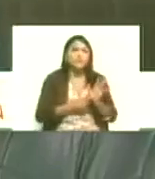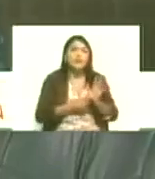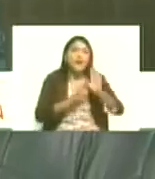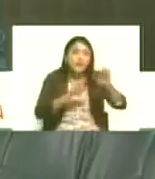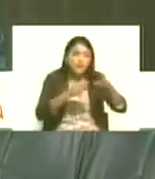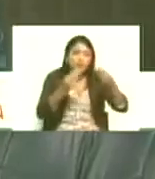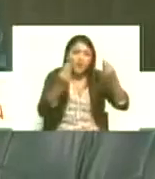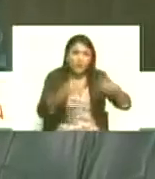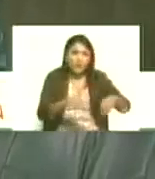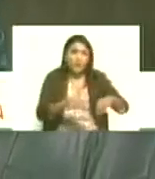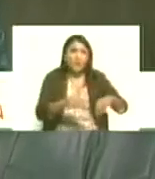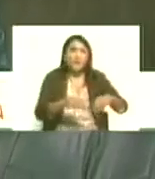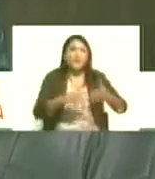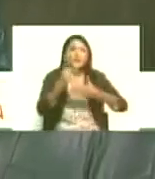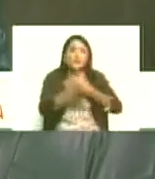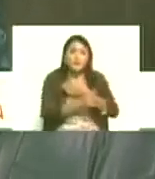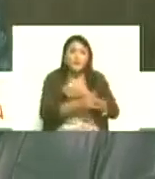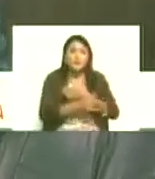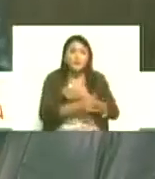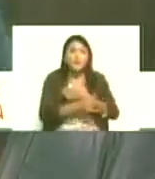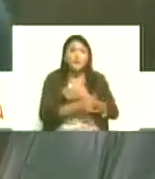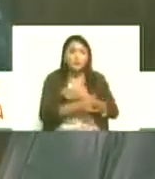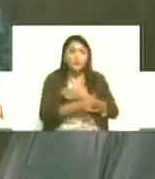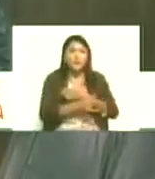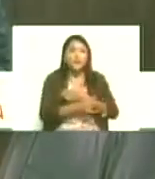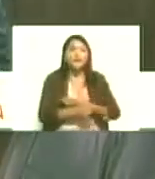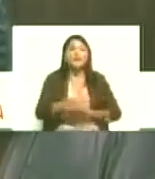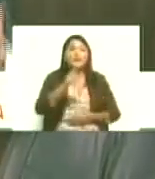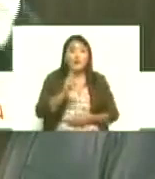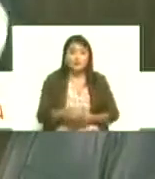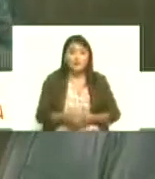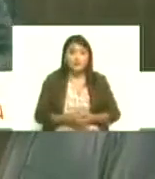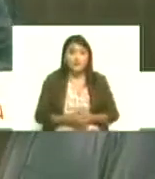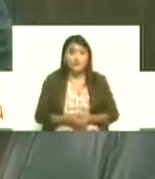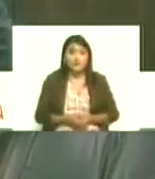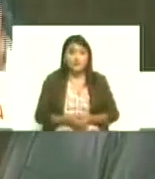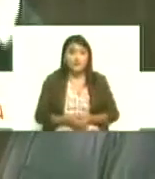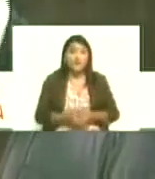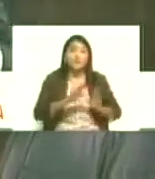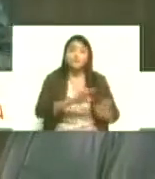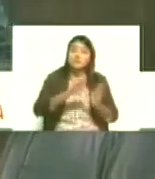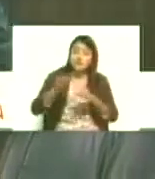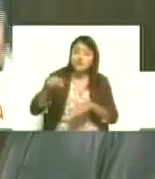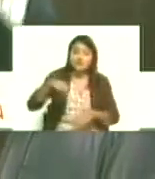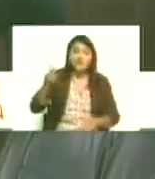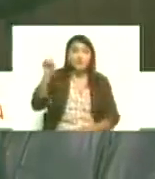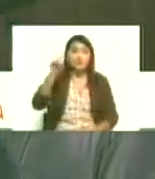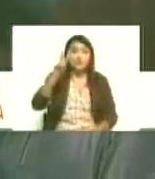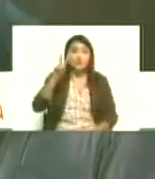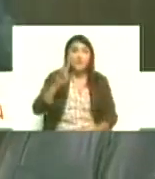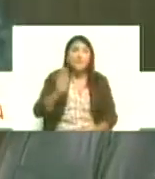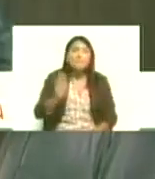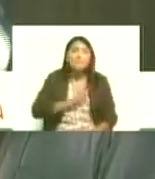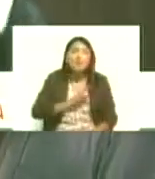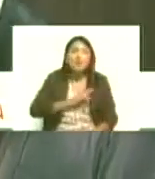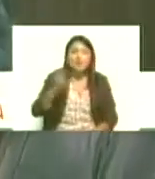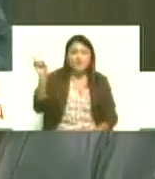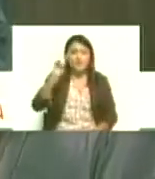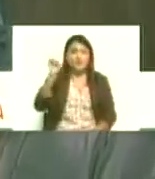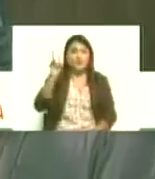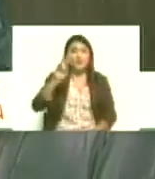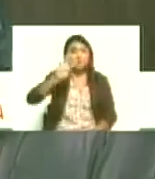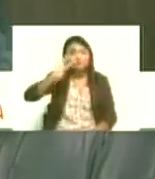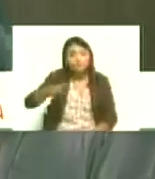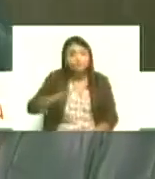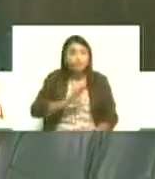acuerdo, porque no es un tema de acompañar el acuerdo, es acompañar que este país es venezolano, este país es de Venezuela, de